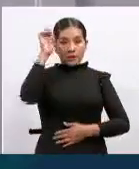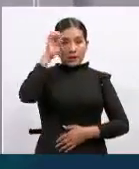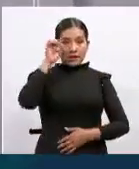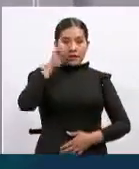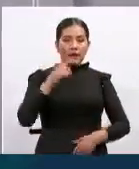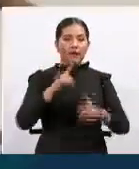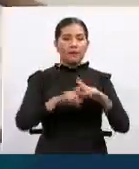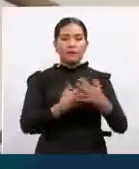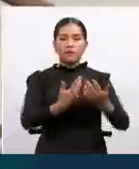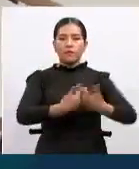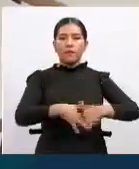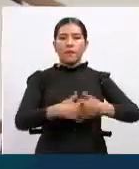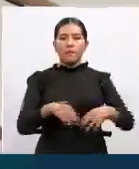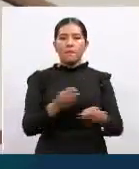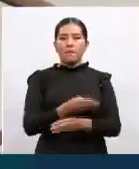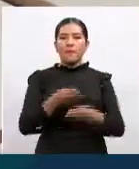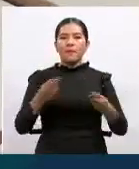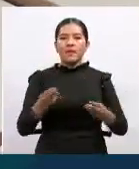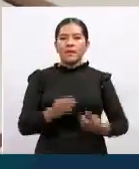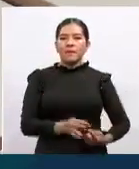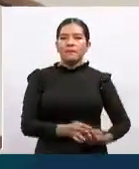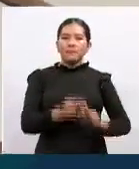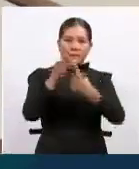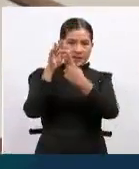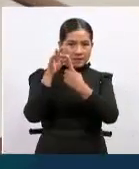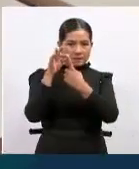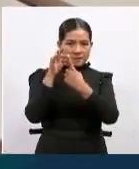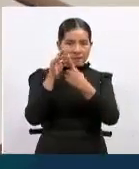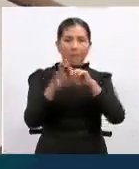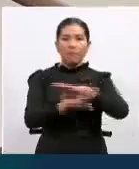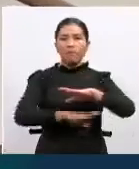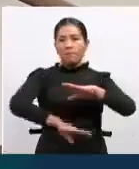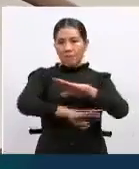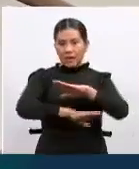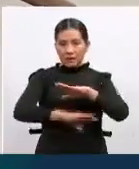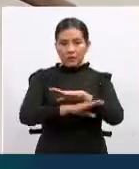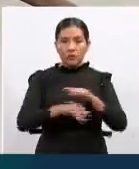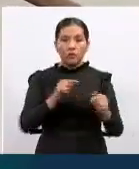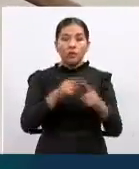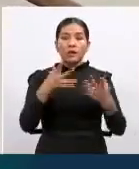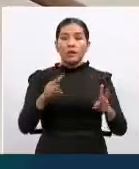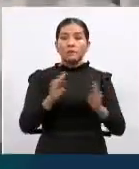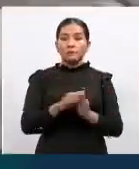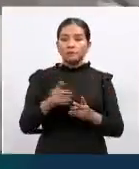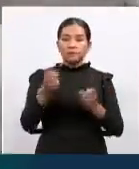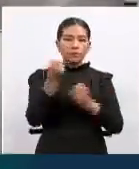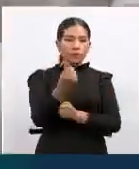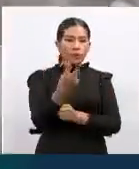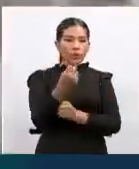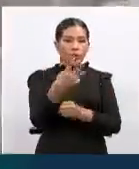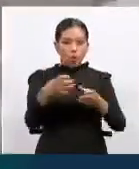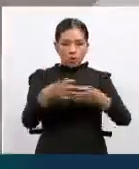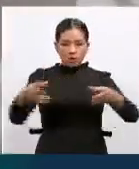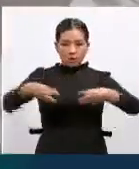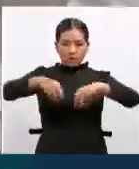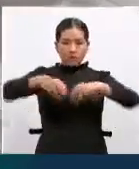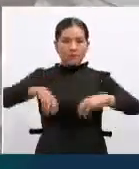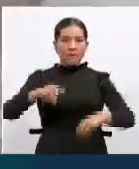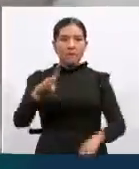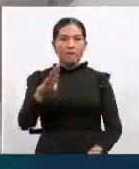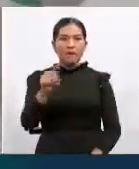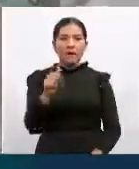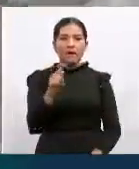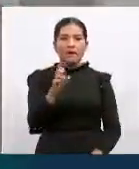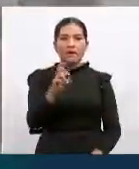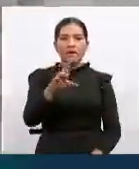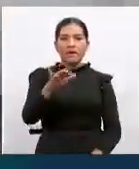prima. Y a lo que dentro del acuerdo que tenemos, no solamente de la entrega de estas 12 baterías para vehículos de Quantum, también tenemos un